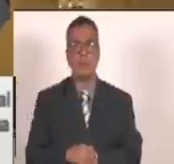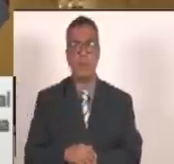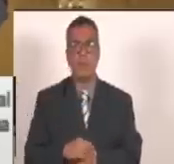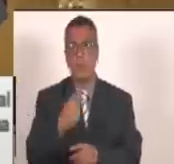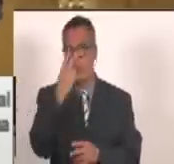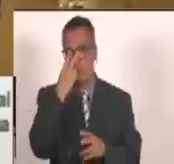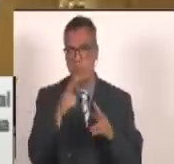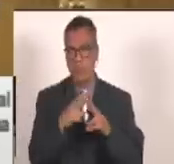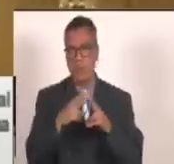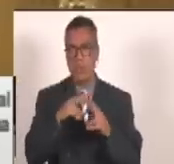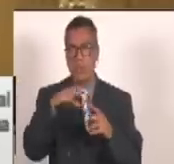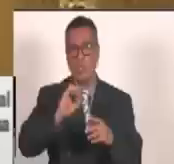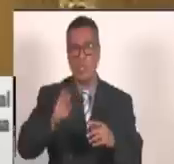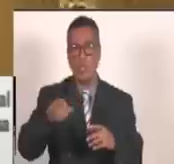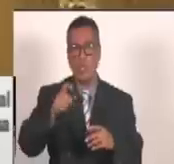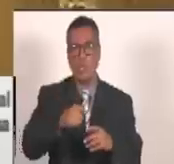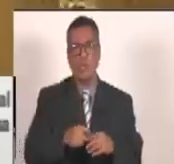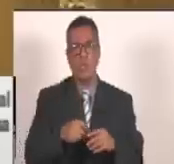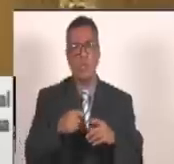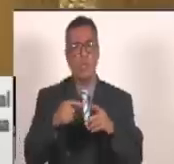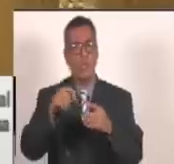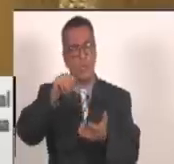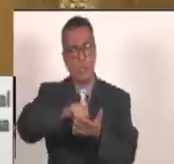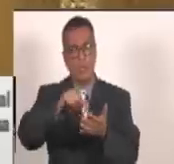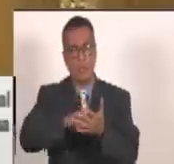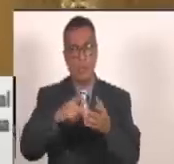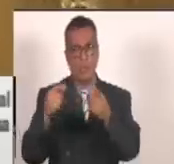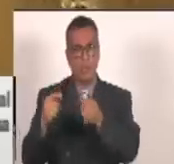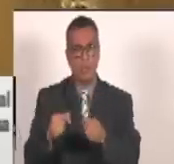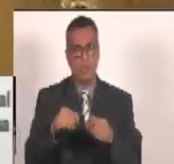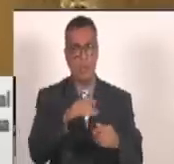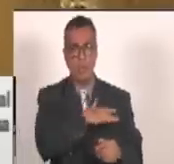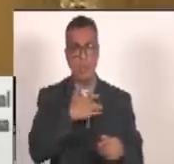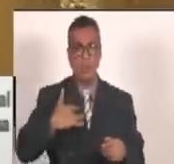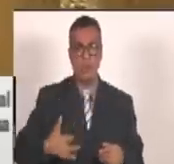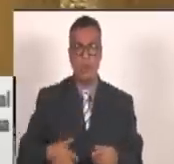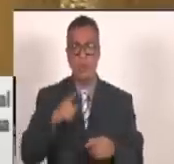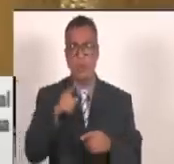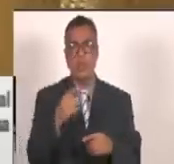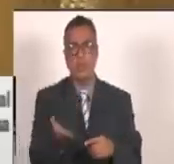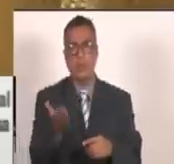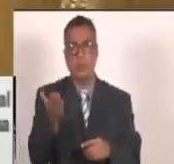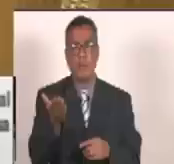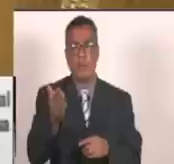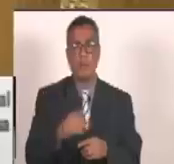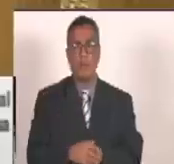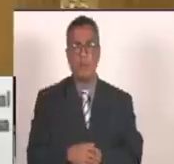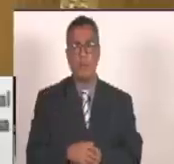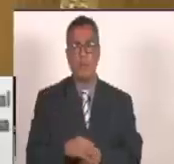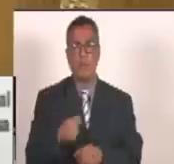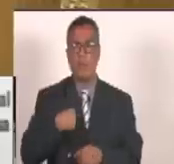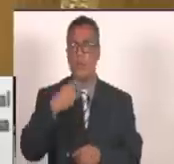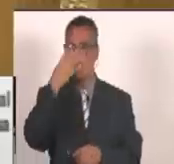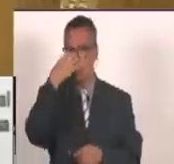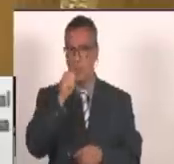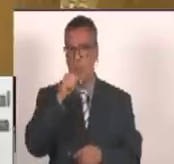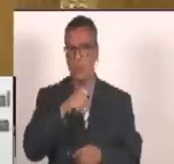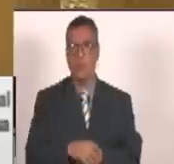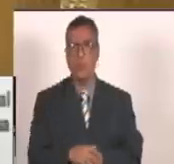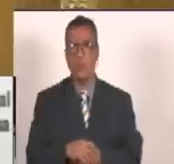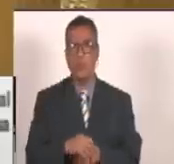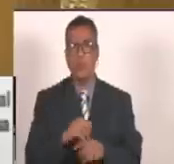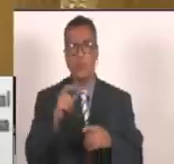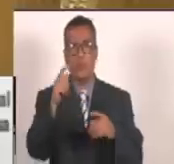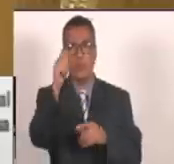La visita a Shanghai, que es la capital financiera del Asia, fue importante. Entiendo,